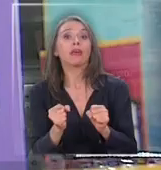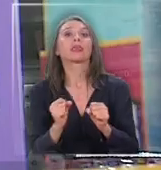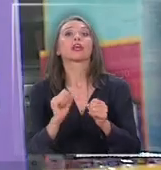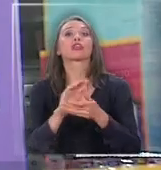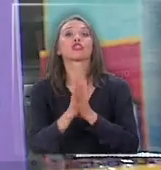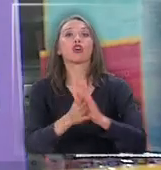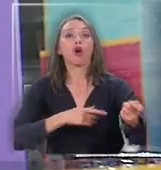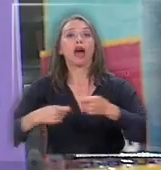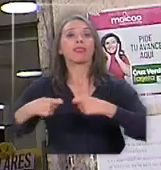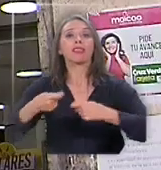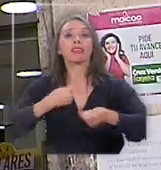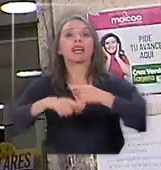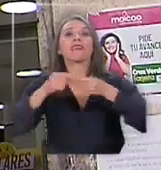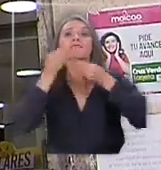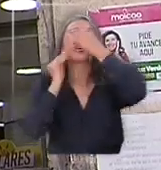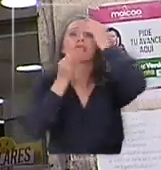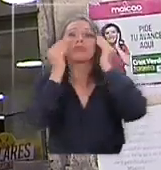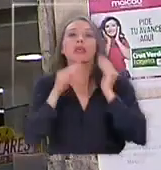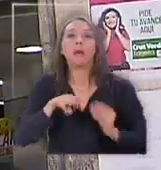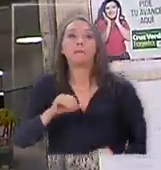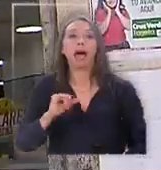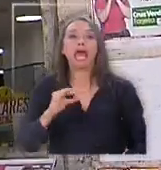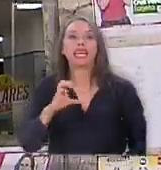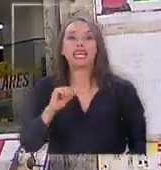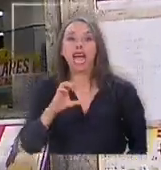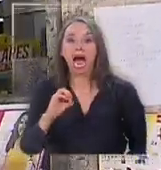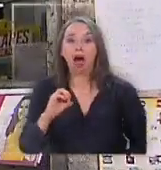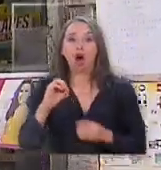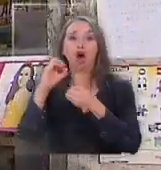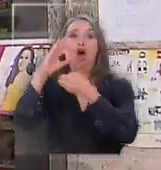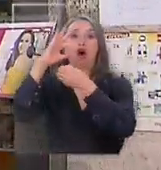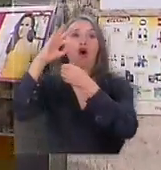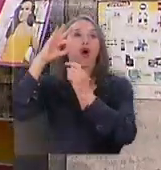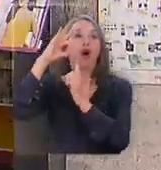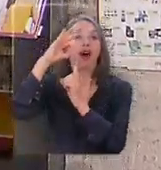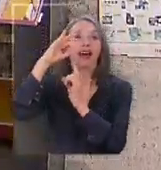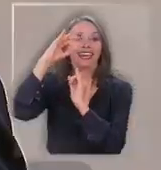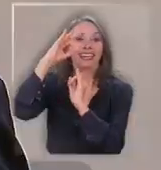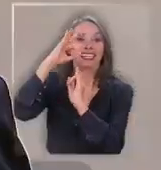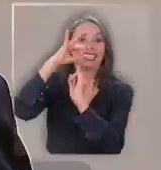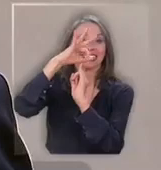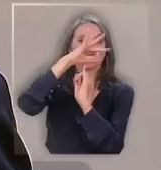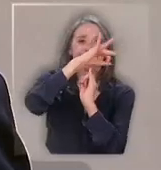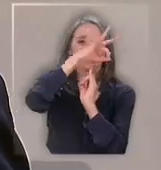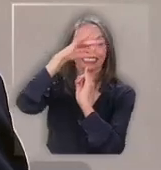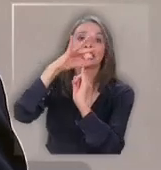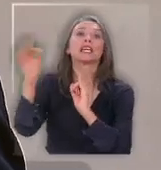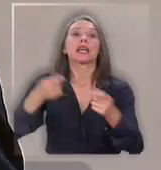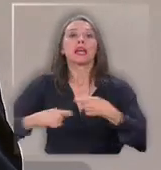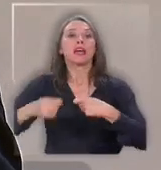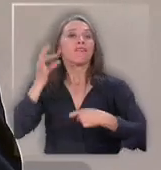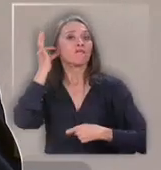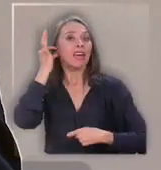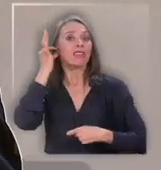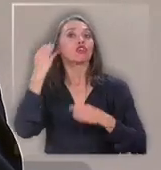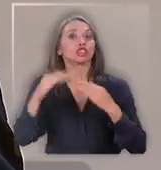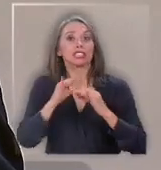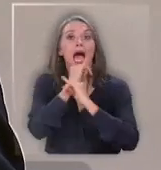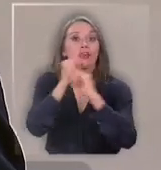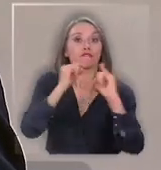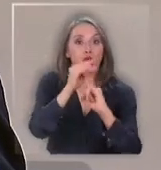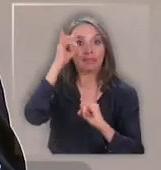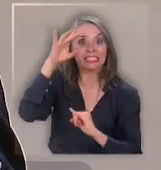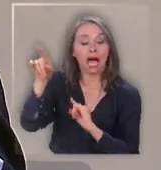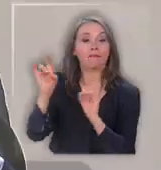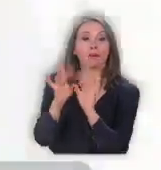tiendas Maicao. Tenemos afiches en nuestros puntos de venta, las vendedoras ya tienen conocimiento de lo que está pasando y consideramos que es